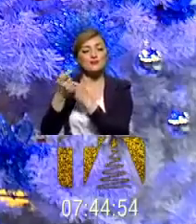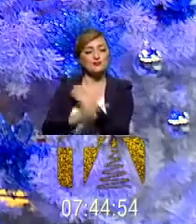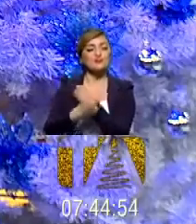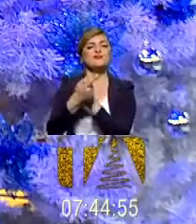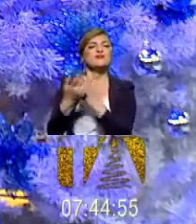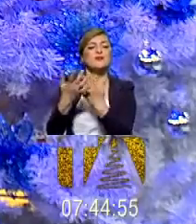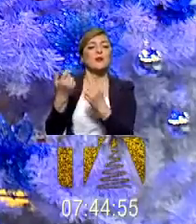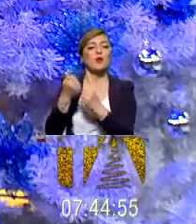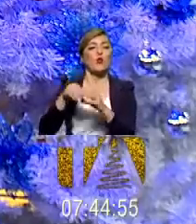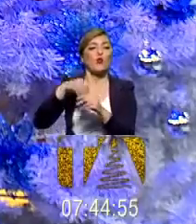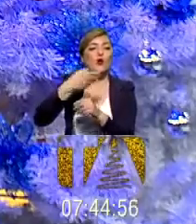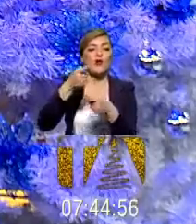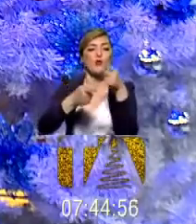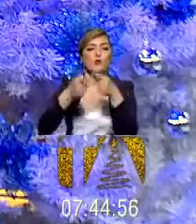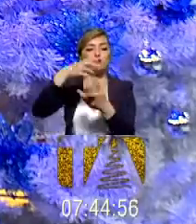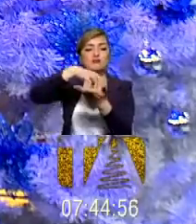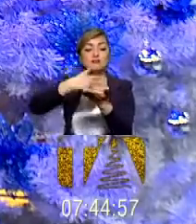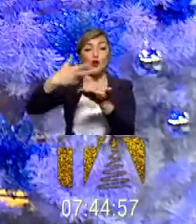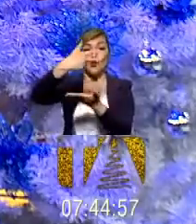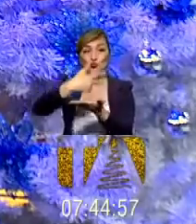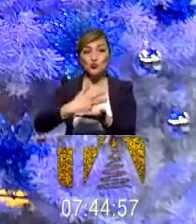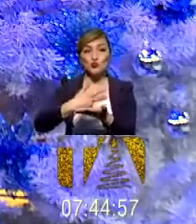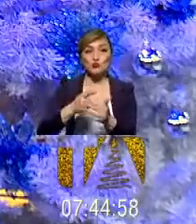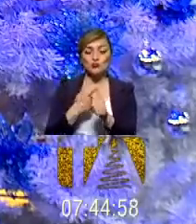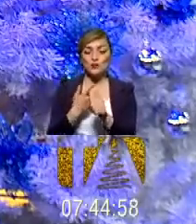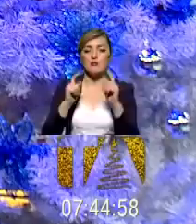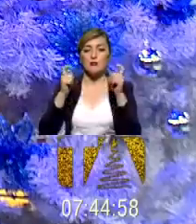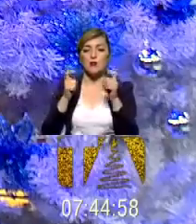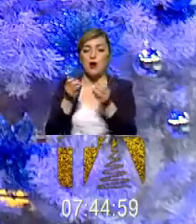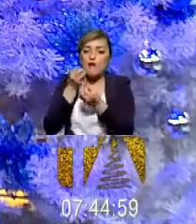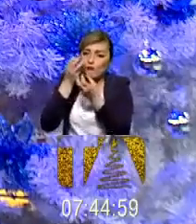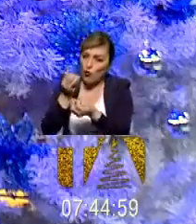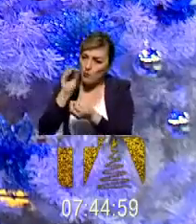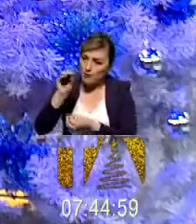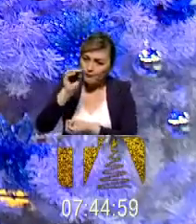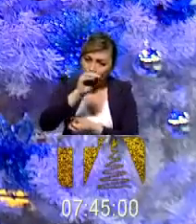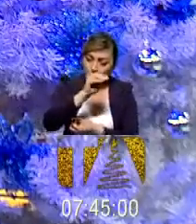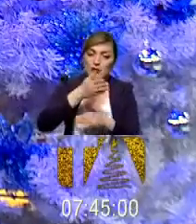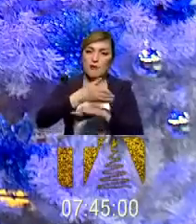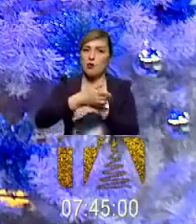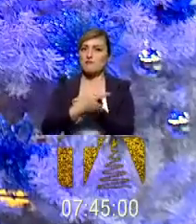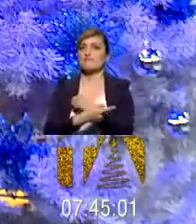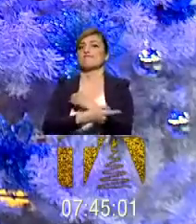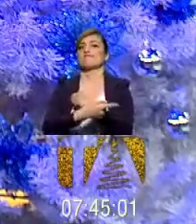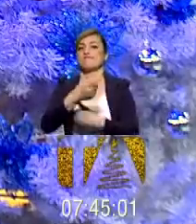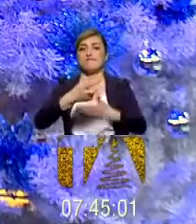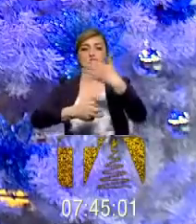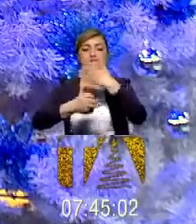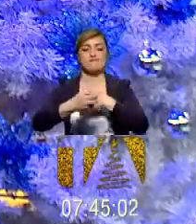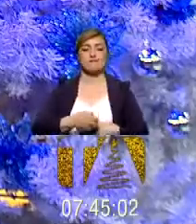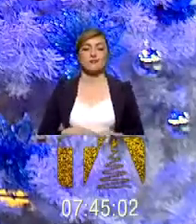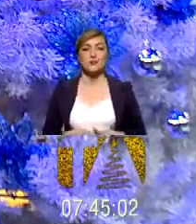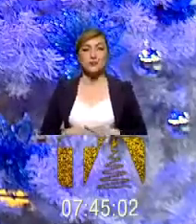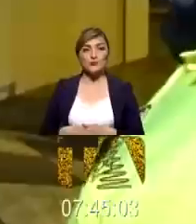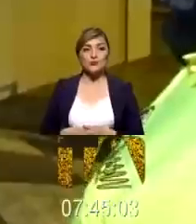en la provincia del Carchi. En primera instancia se emprende una campaña de socialización y posteriormente se aplicará las sanciones a los